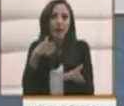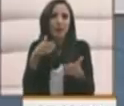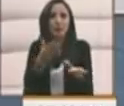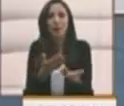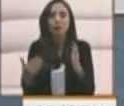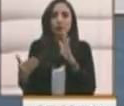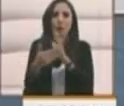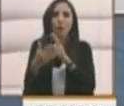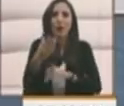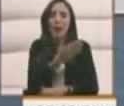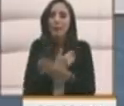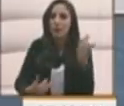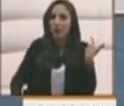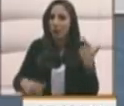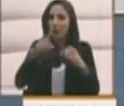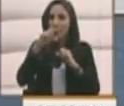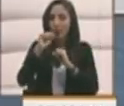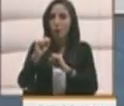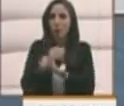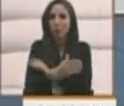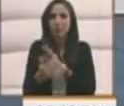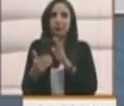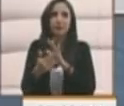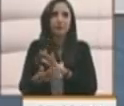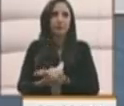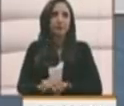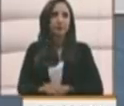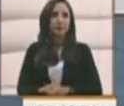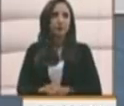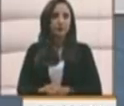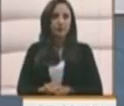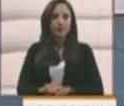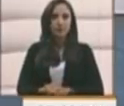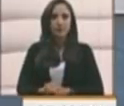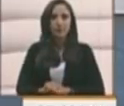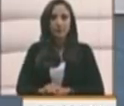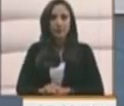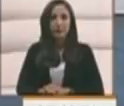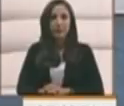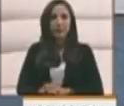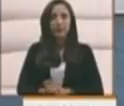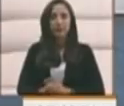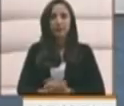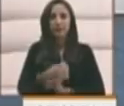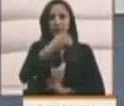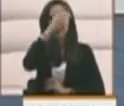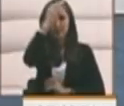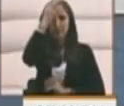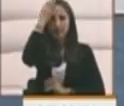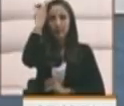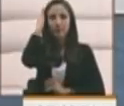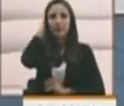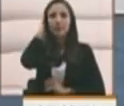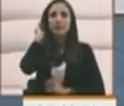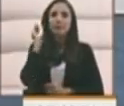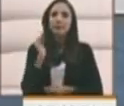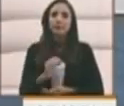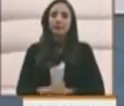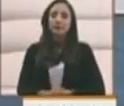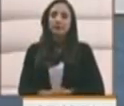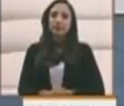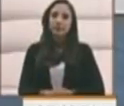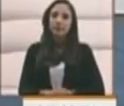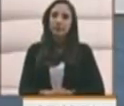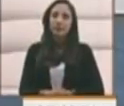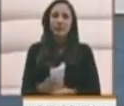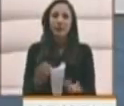historia contemporánea de la República Bolivariana de Venezuela. Con